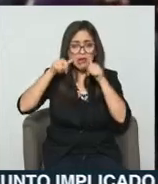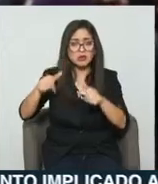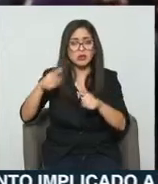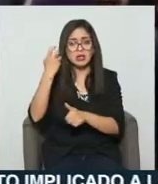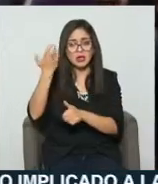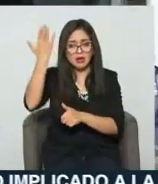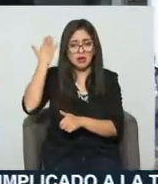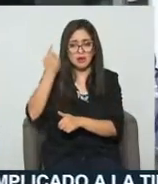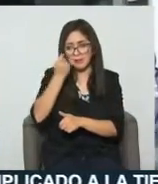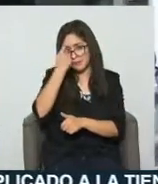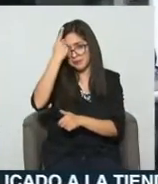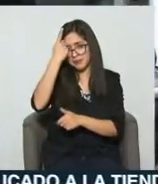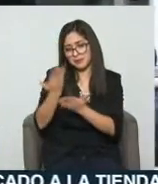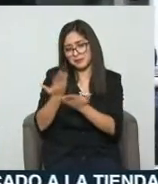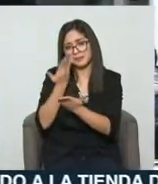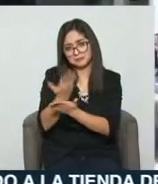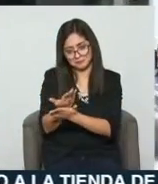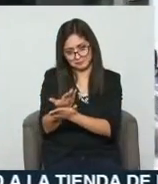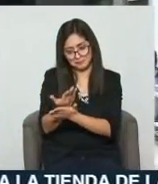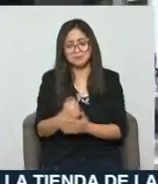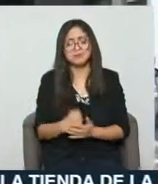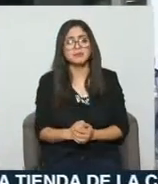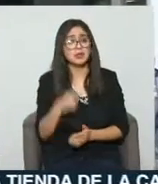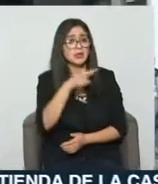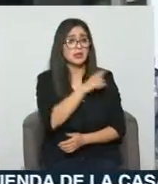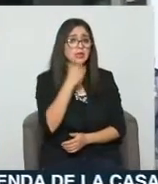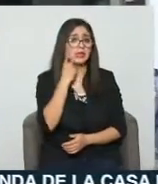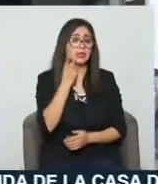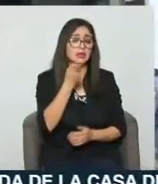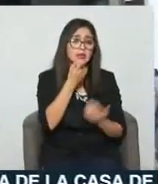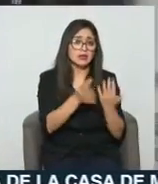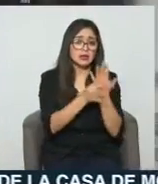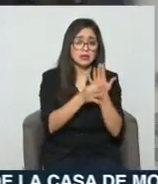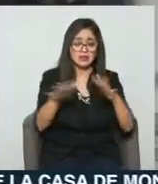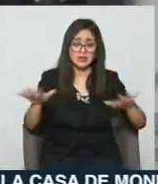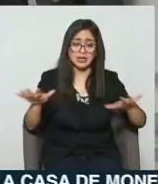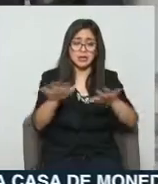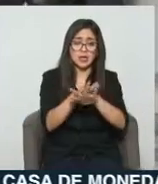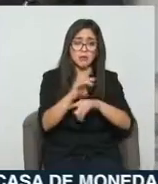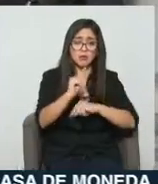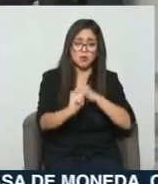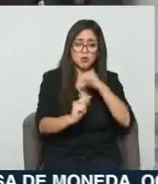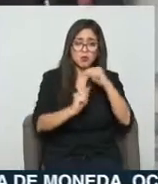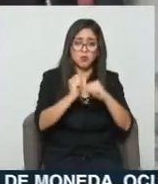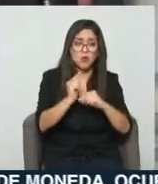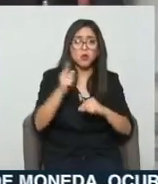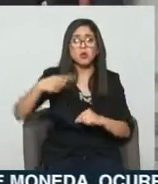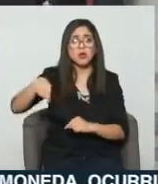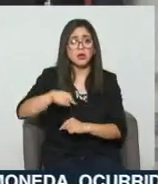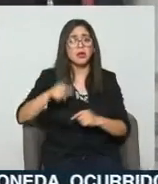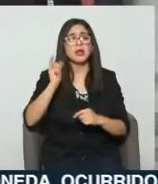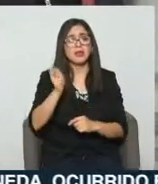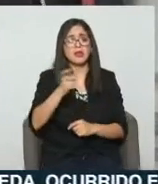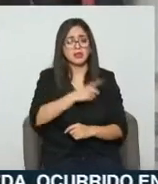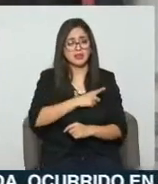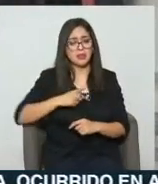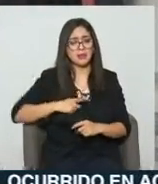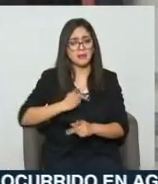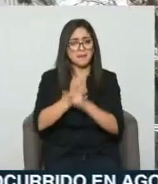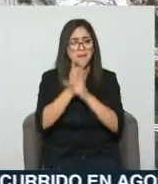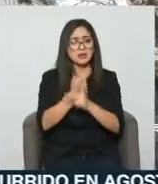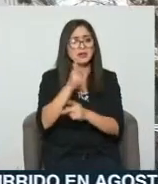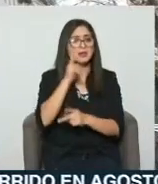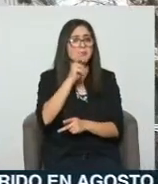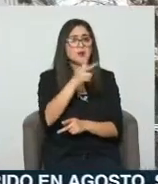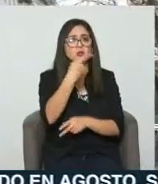planteó en un inicio. El legislador precisó que se trata de una transformación gradual, por lo que es necesario tener paciencia en cuanto al desempeño de la Fiscalía